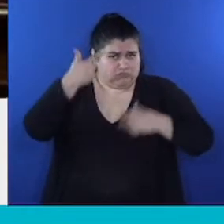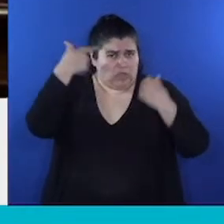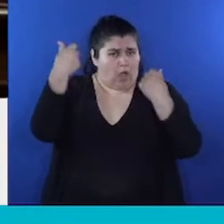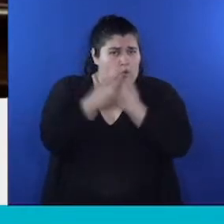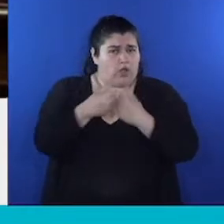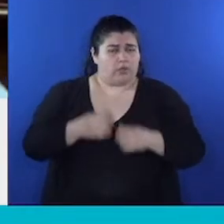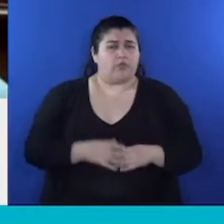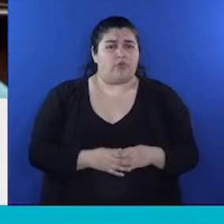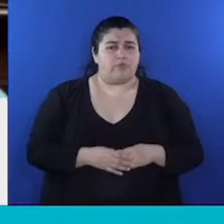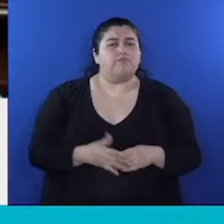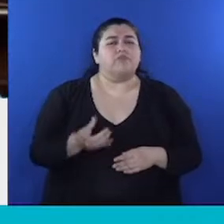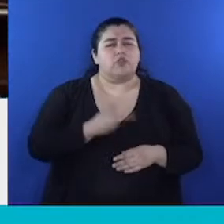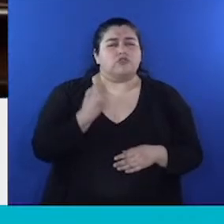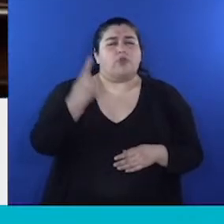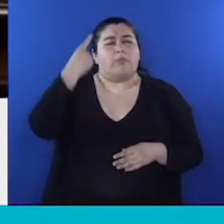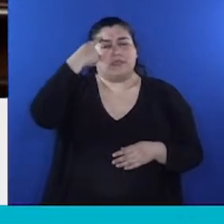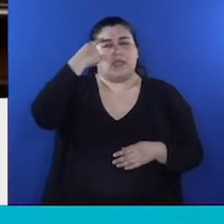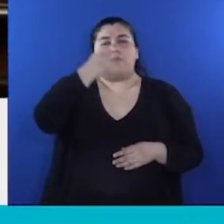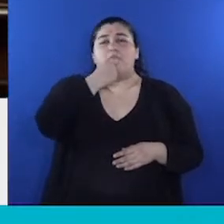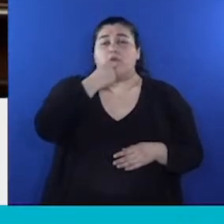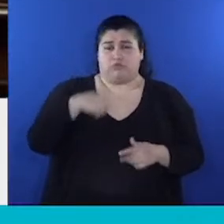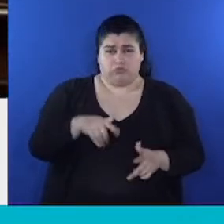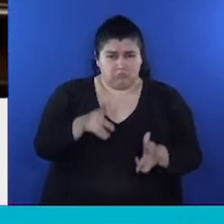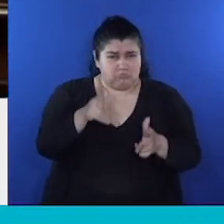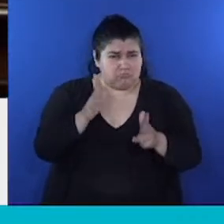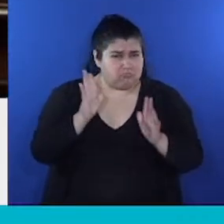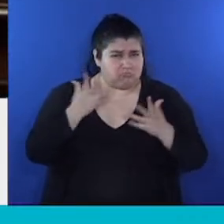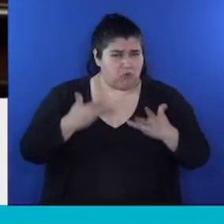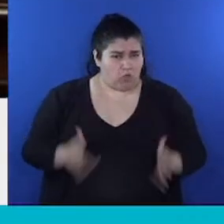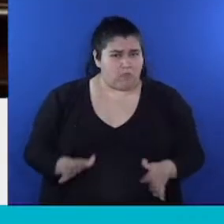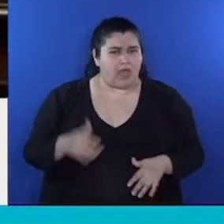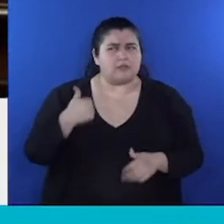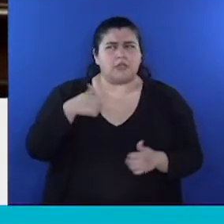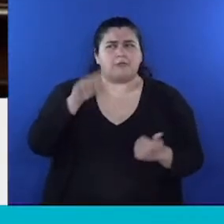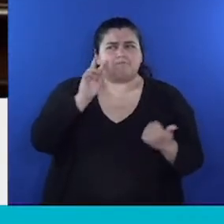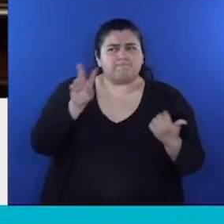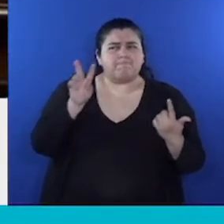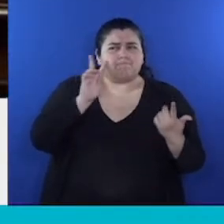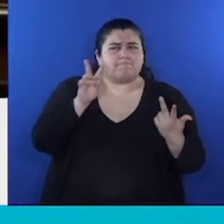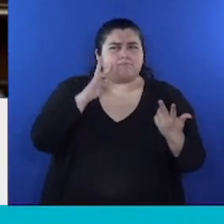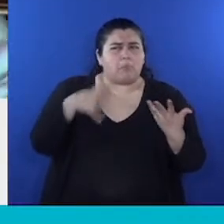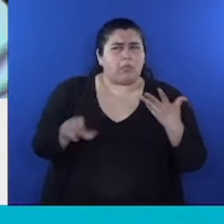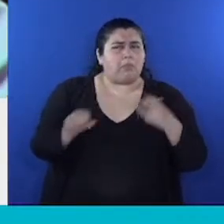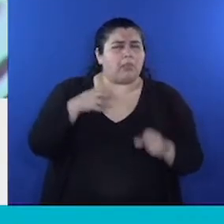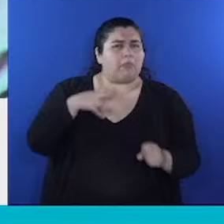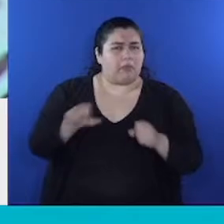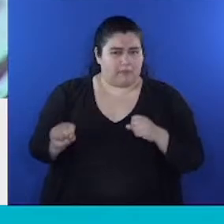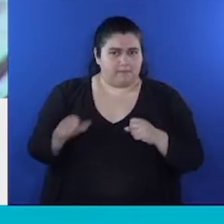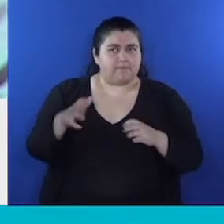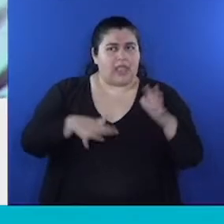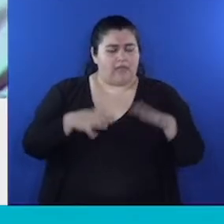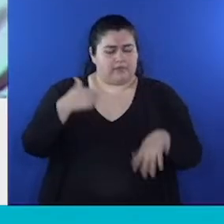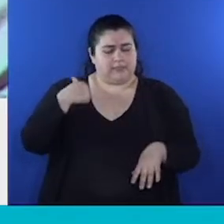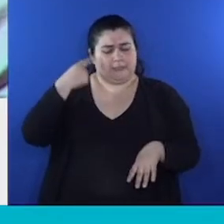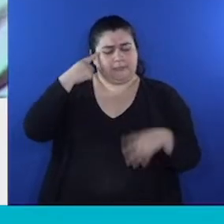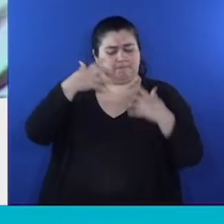Porque creemos en una cosa, señor presidente, que la quiero decir porque vengo viendo desde hace tiempo y a veces también entramos nosotros en eso.